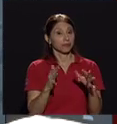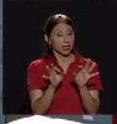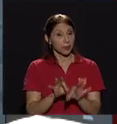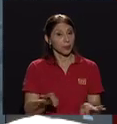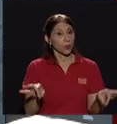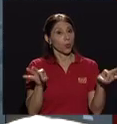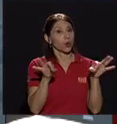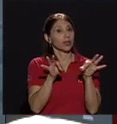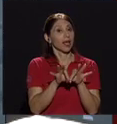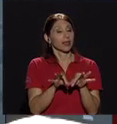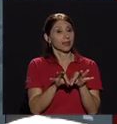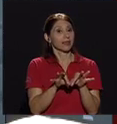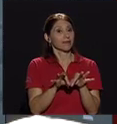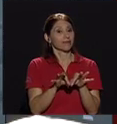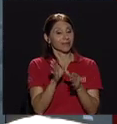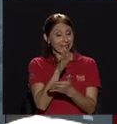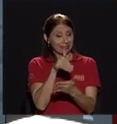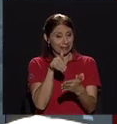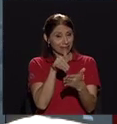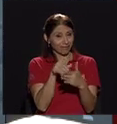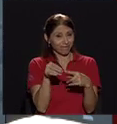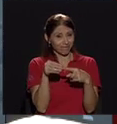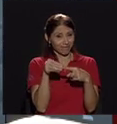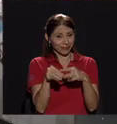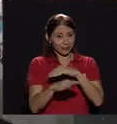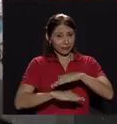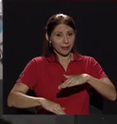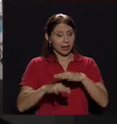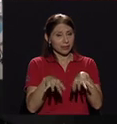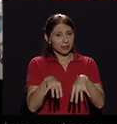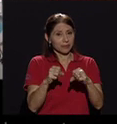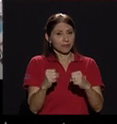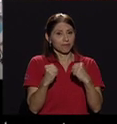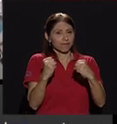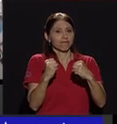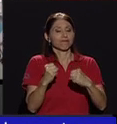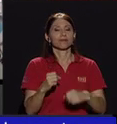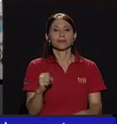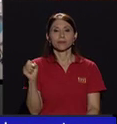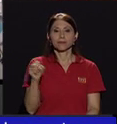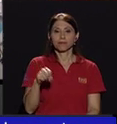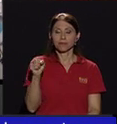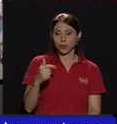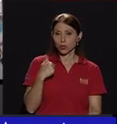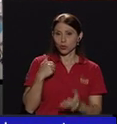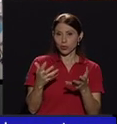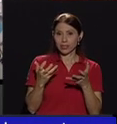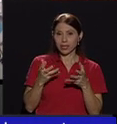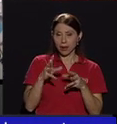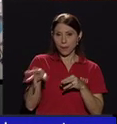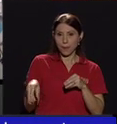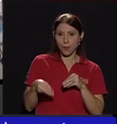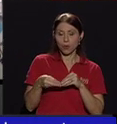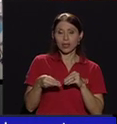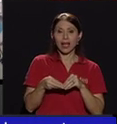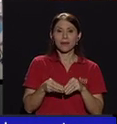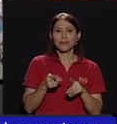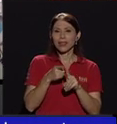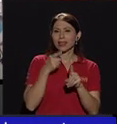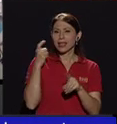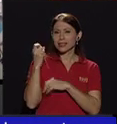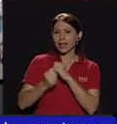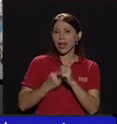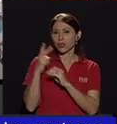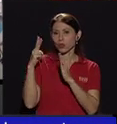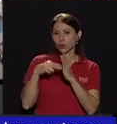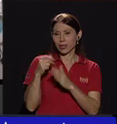Bien importante este empoderamiento desde las bases. Sí. Yo quisiera también aportar que desde